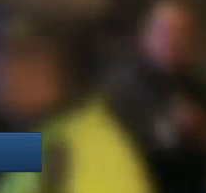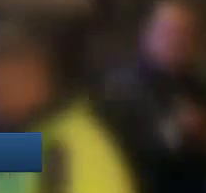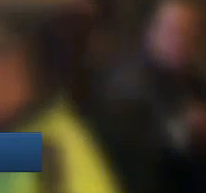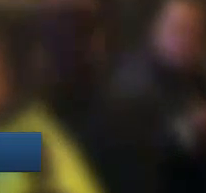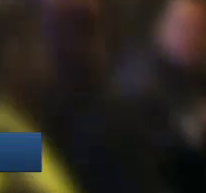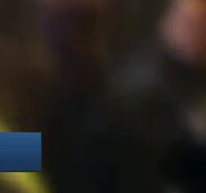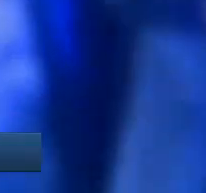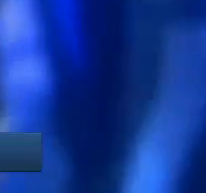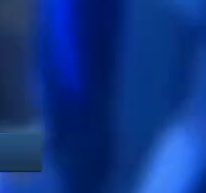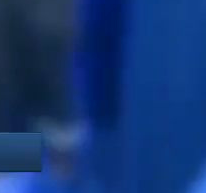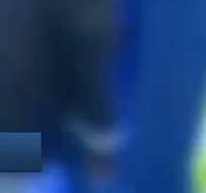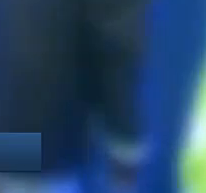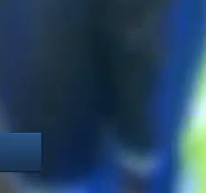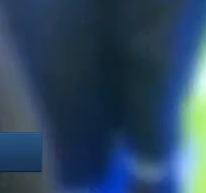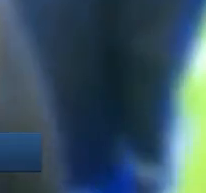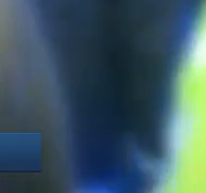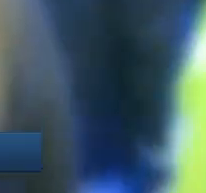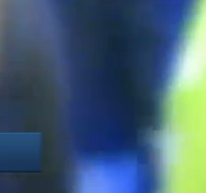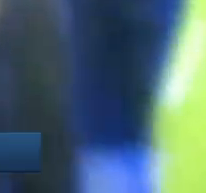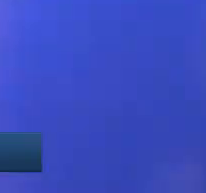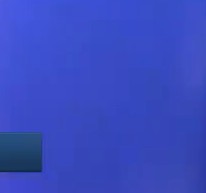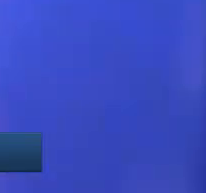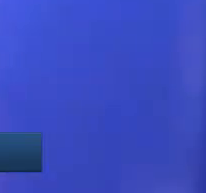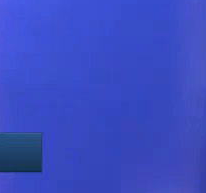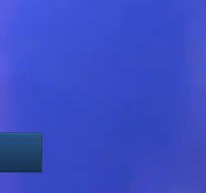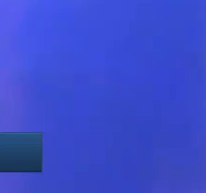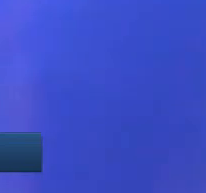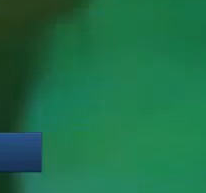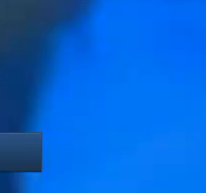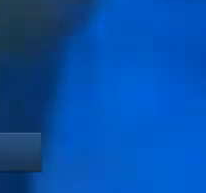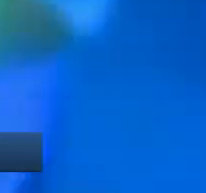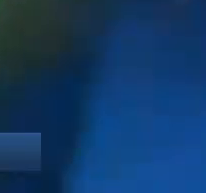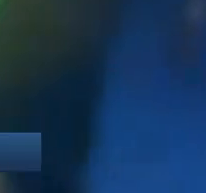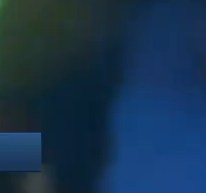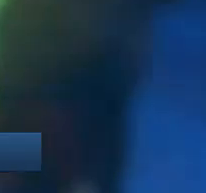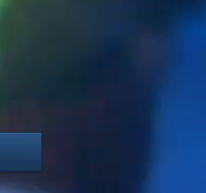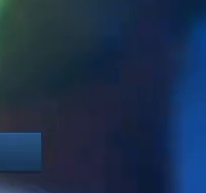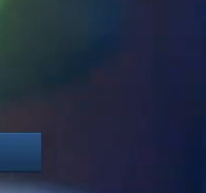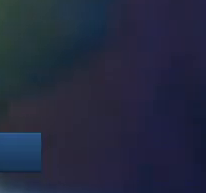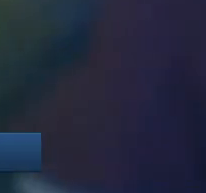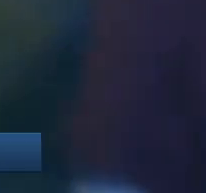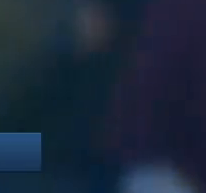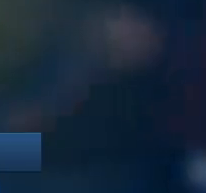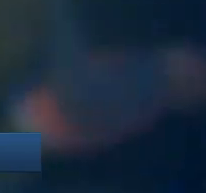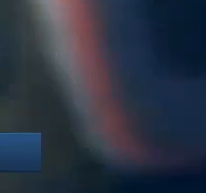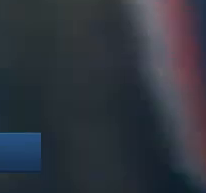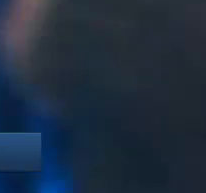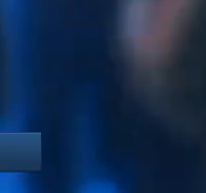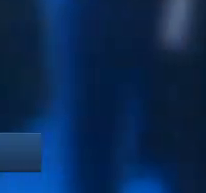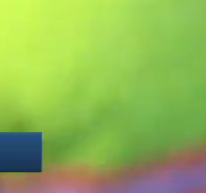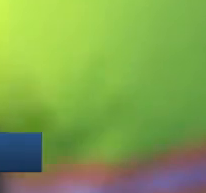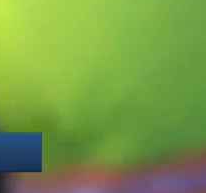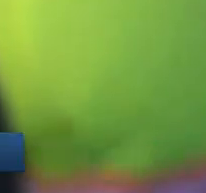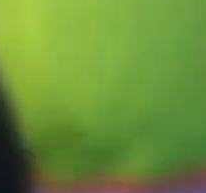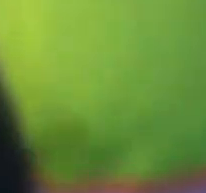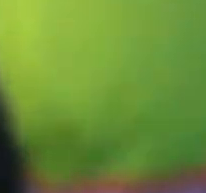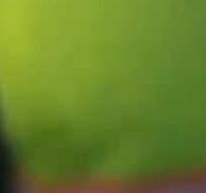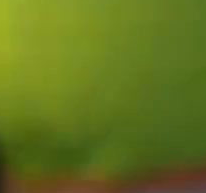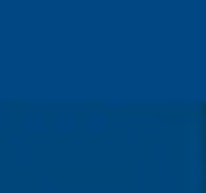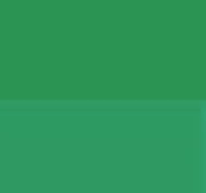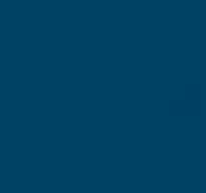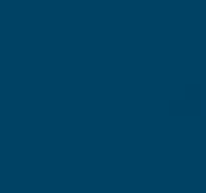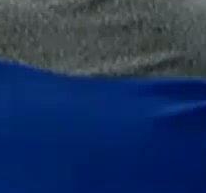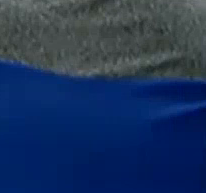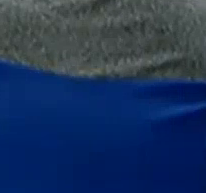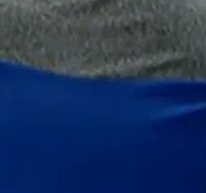Noche de farra terminó en crimen. Un hombre recibió cerca de 10 puñaladas en una discoteca. La DINASET capturó al presunto responsable.